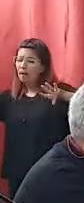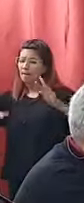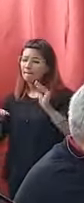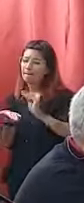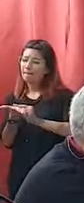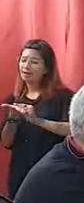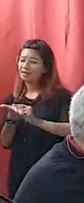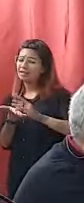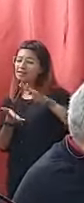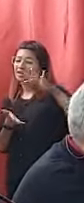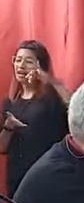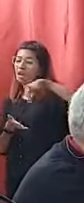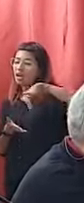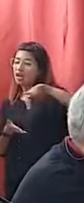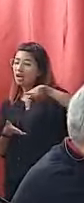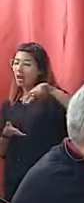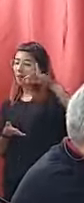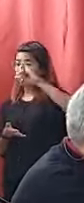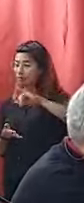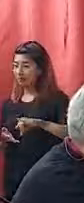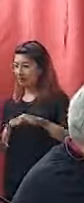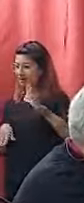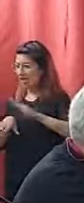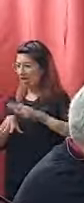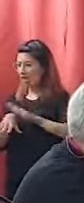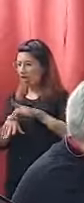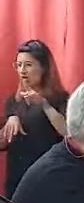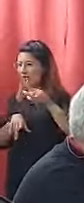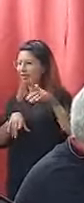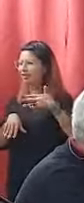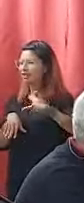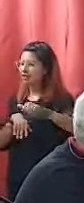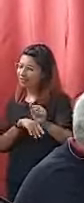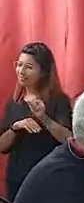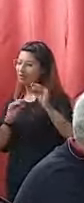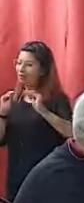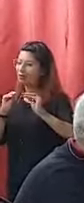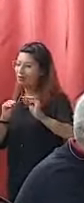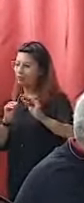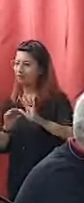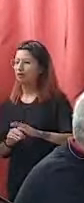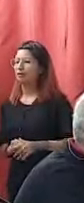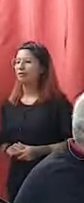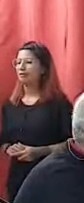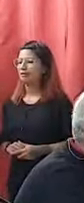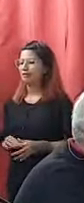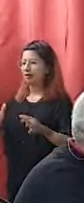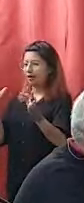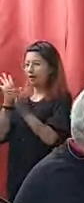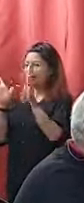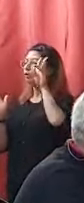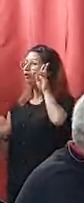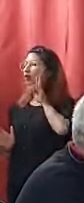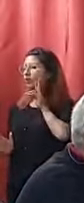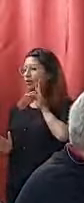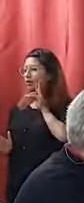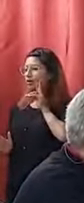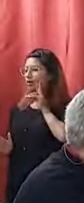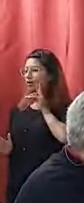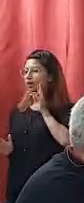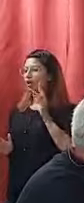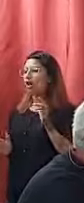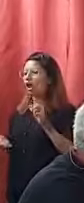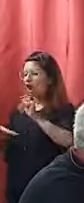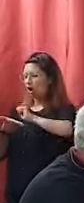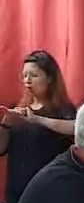el municipio en su recorrido habitual y realizará la Subsecretaría de Servicios Públicos. Artículo 9. Créase un